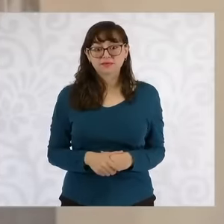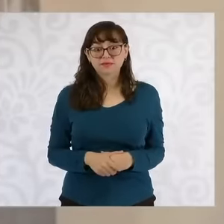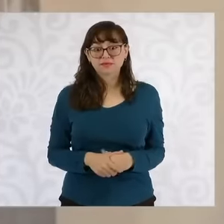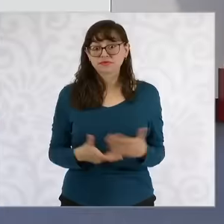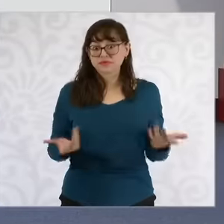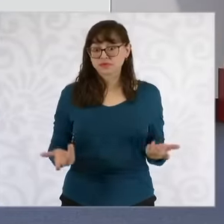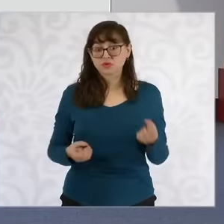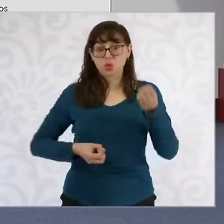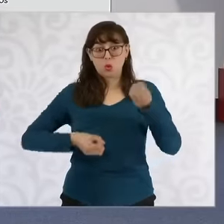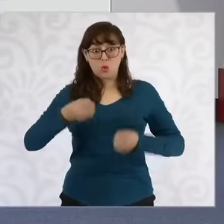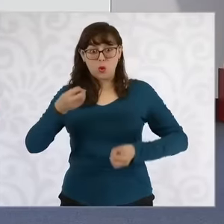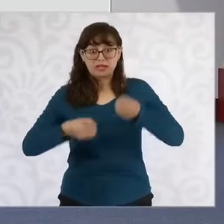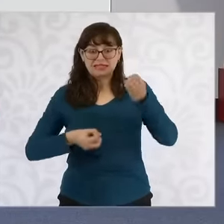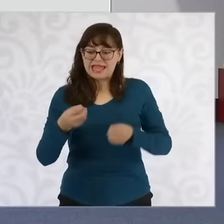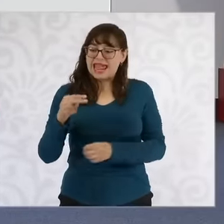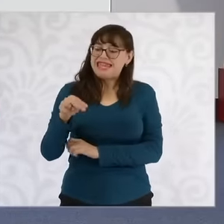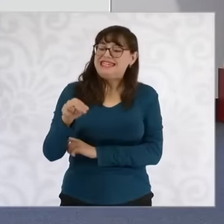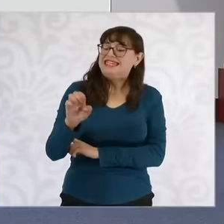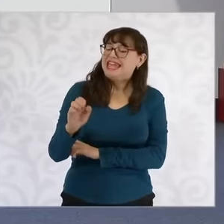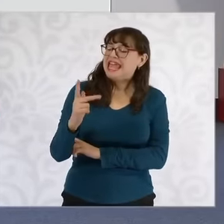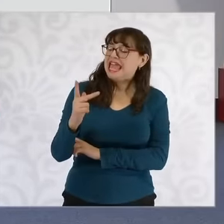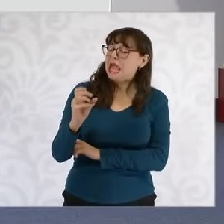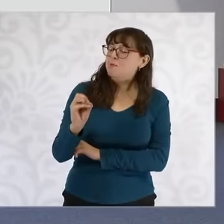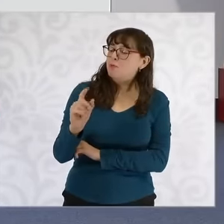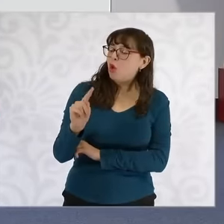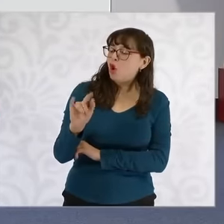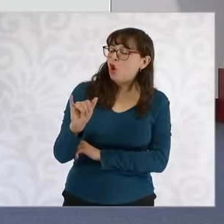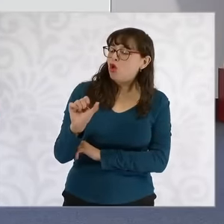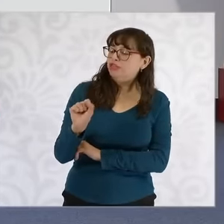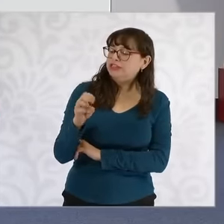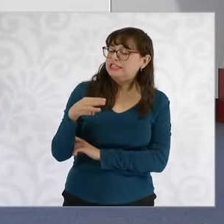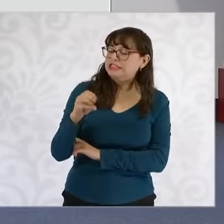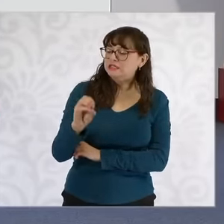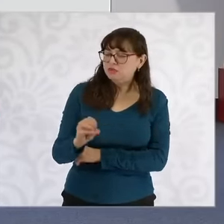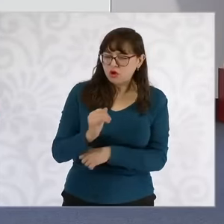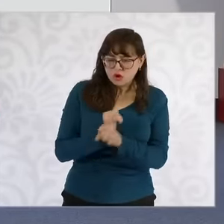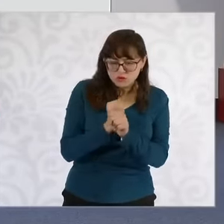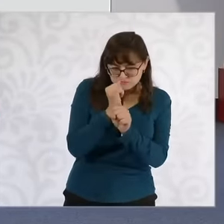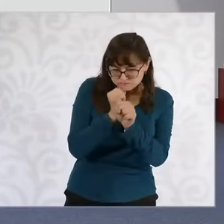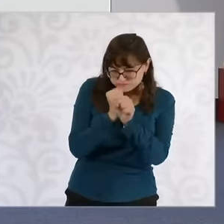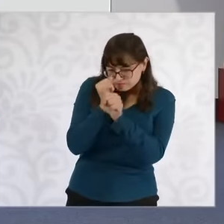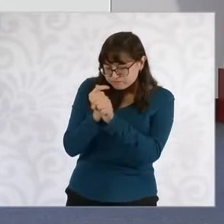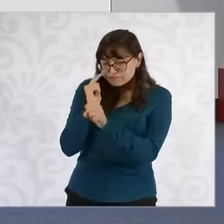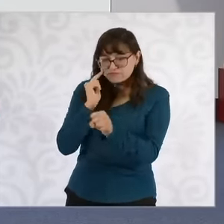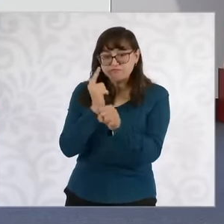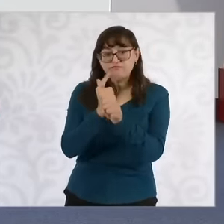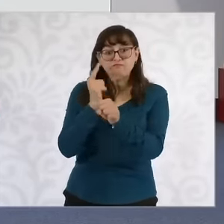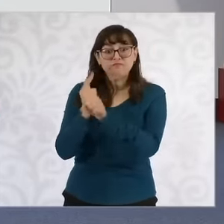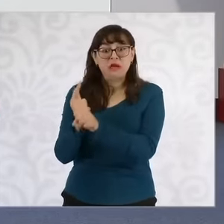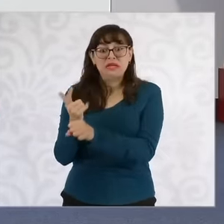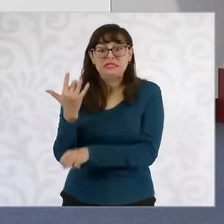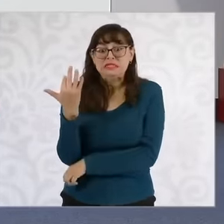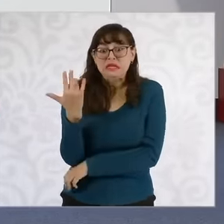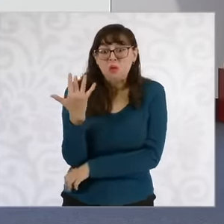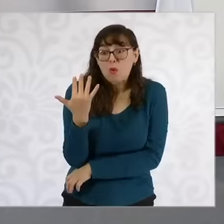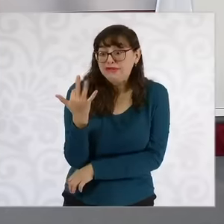entre jueces. De acuerdo con el diagnóstico, casi la mitad de los jueces y magistrados federales, casi la